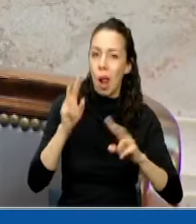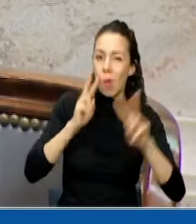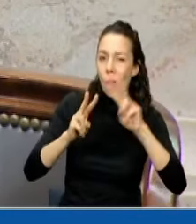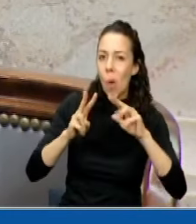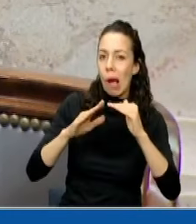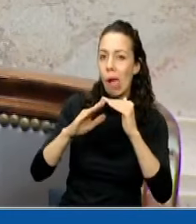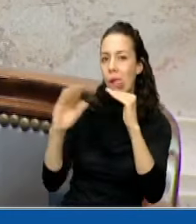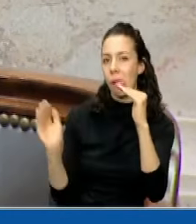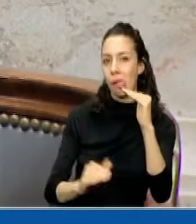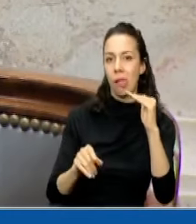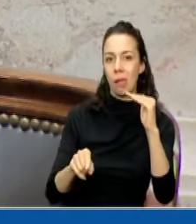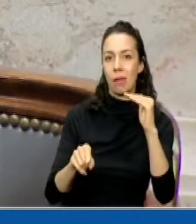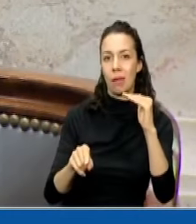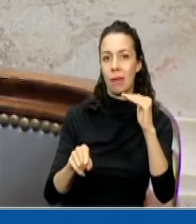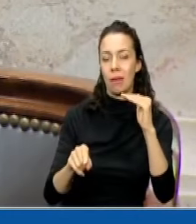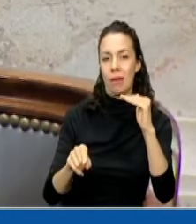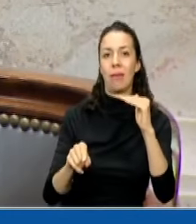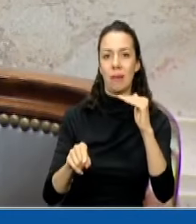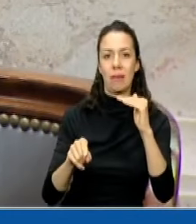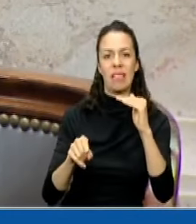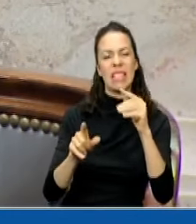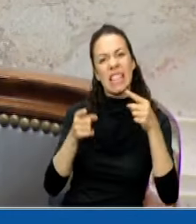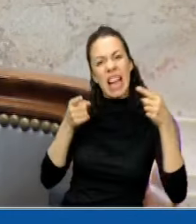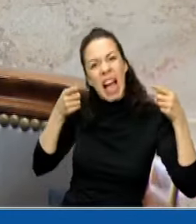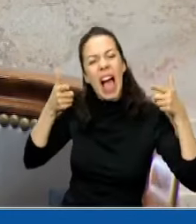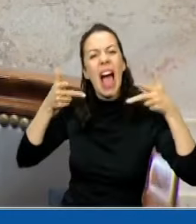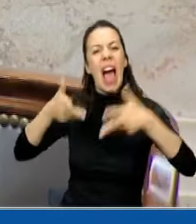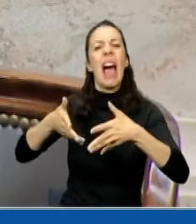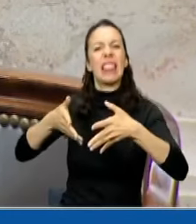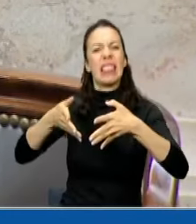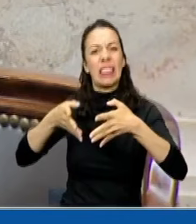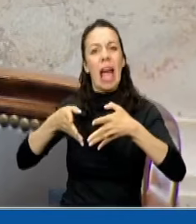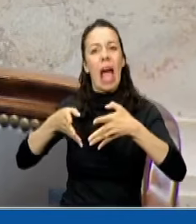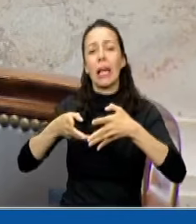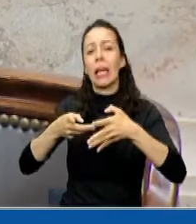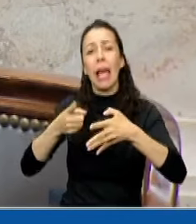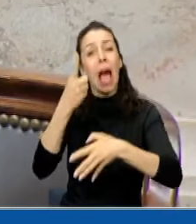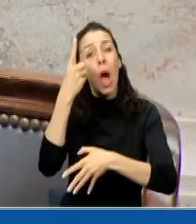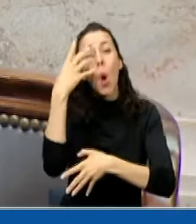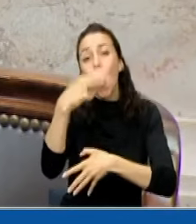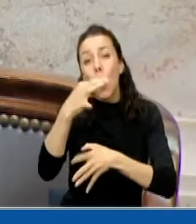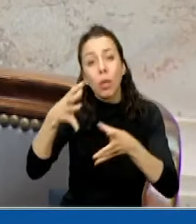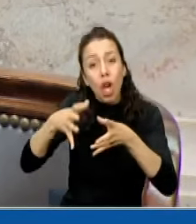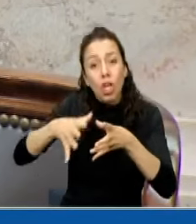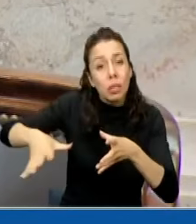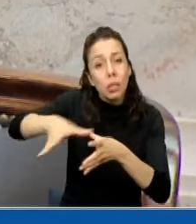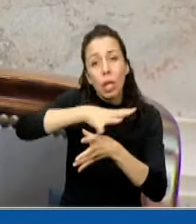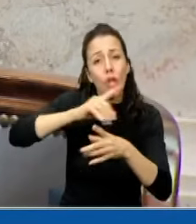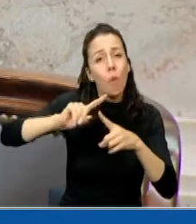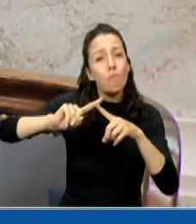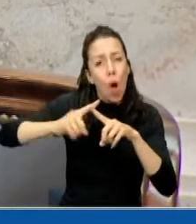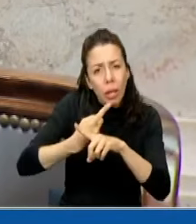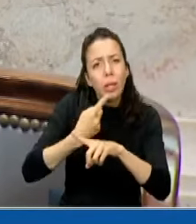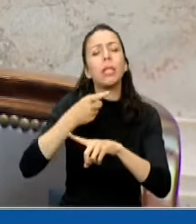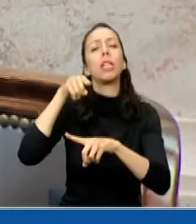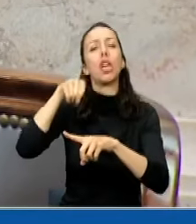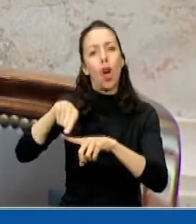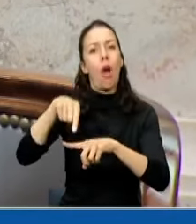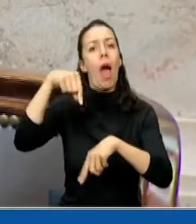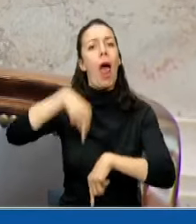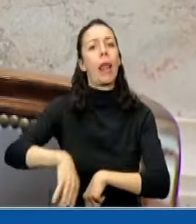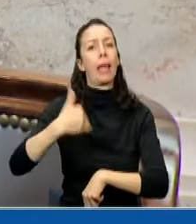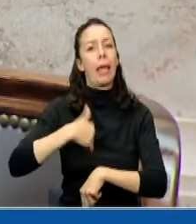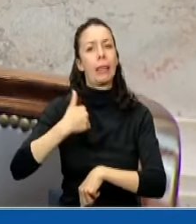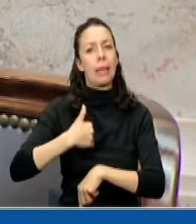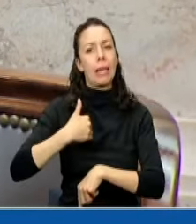Es el ataque claro al único sector político que se organiza en Argentina